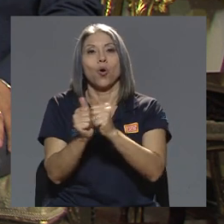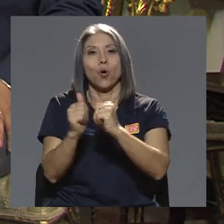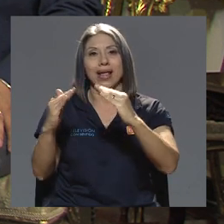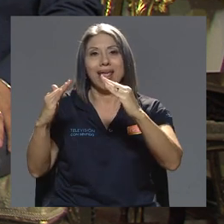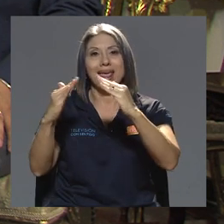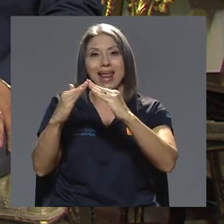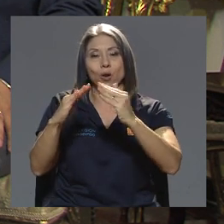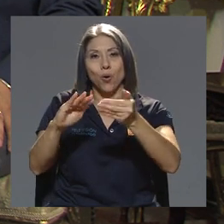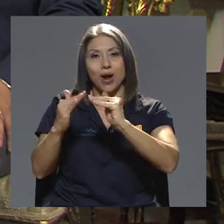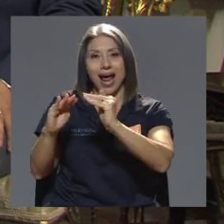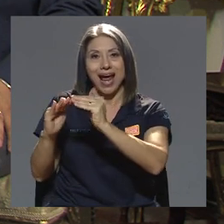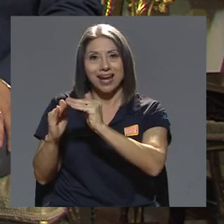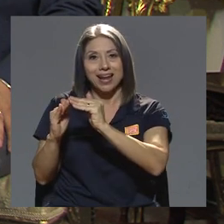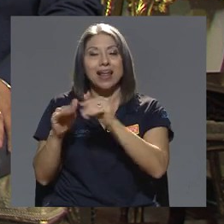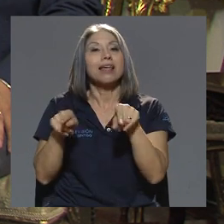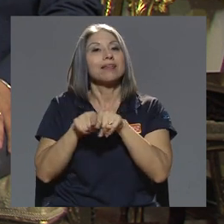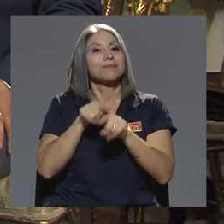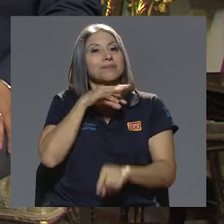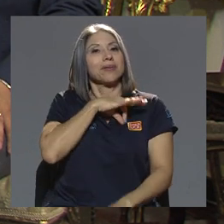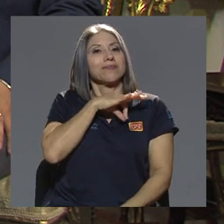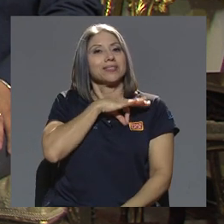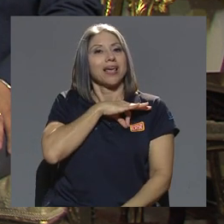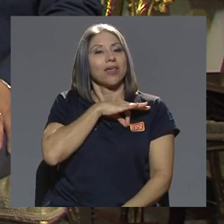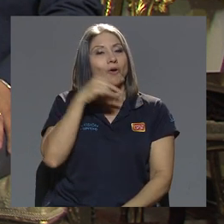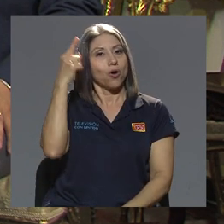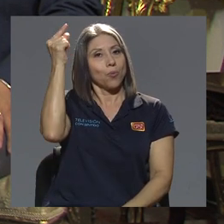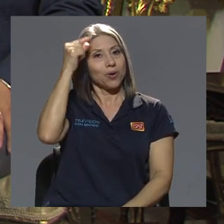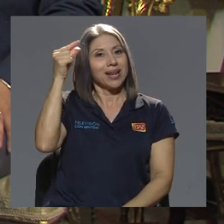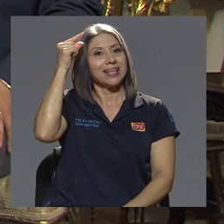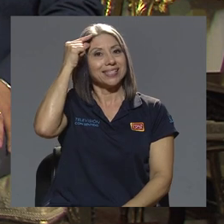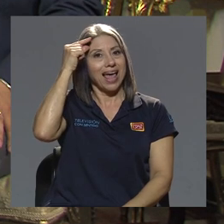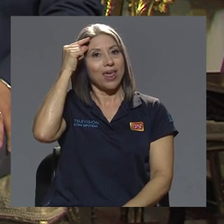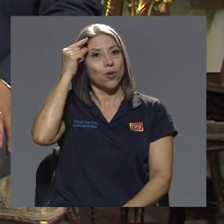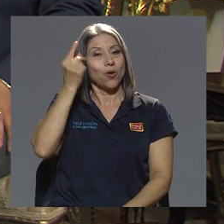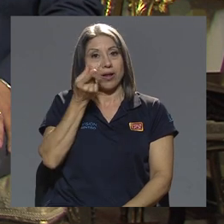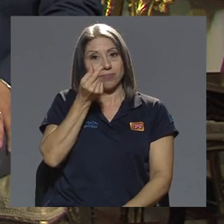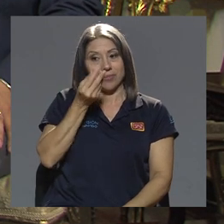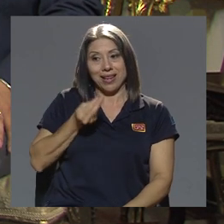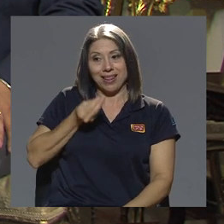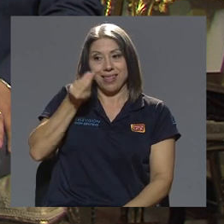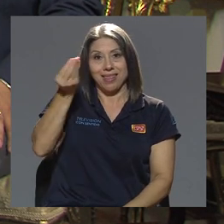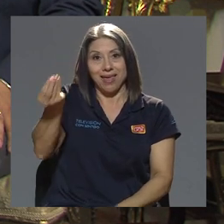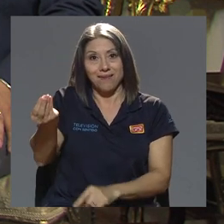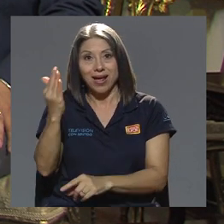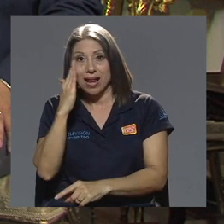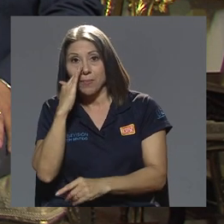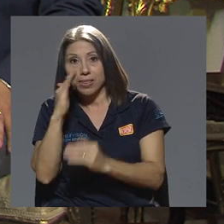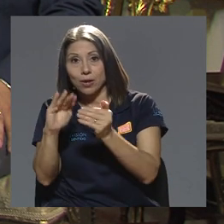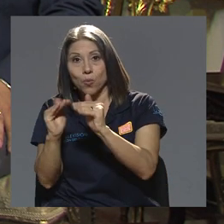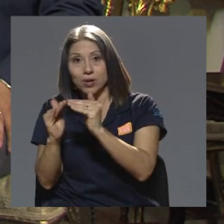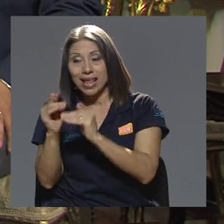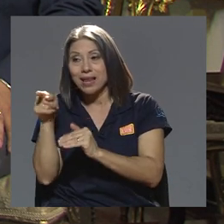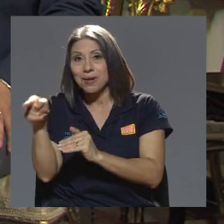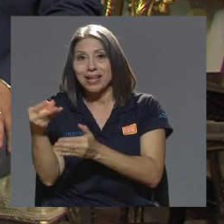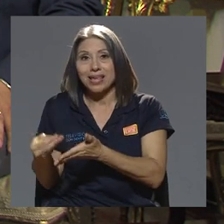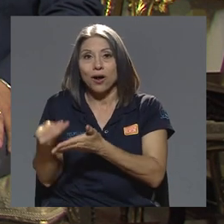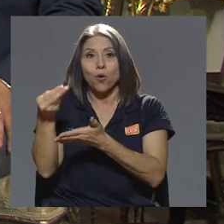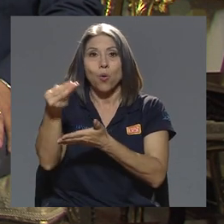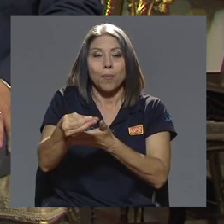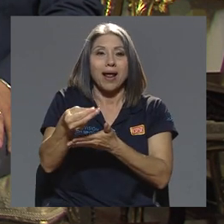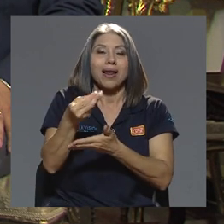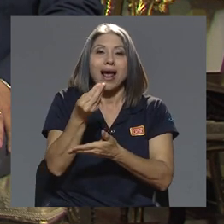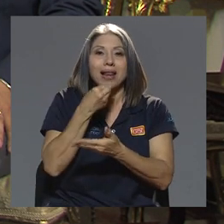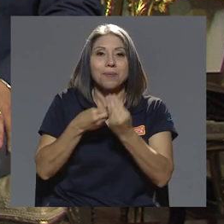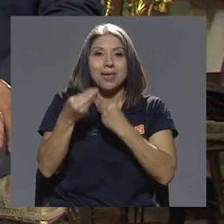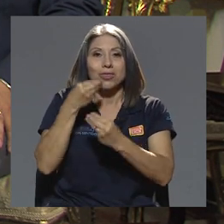veía beneficiado, porque el Estado le giraba recursos a la madre comunitaria para la compra de los alimentos. Plata